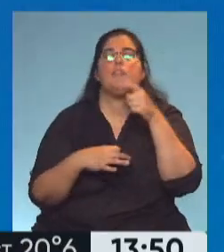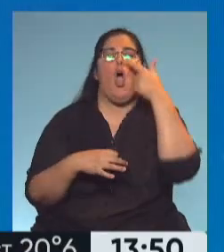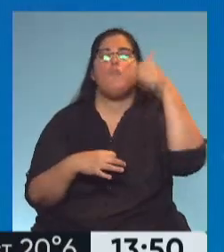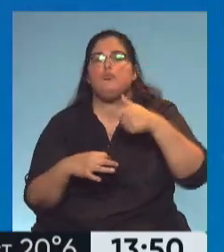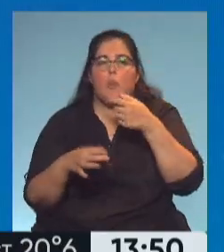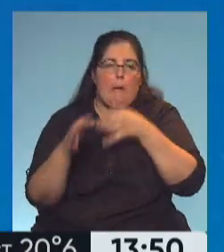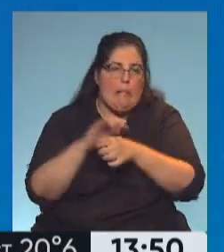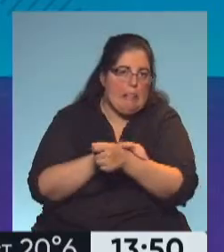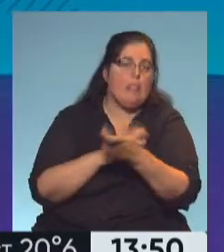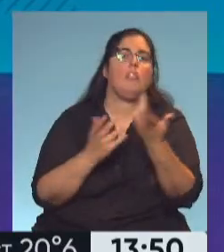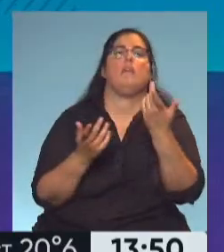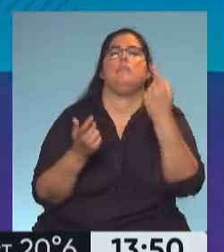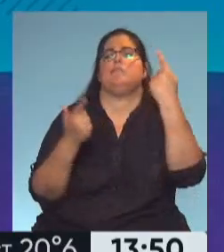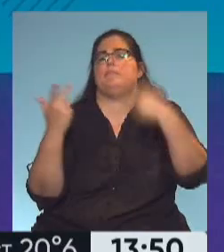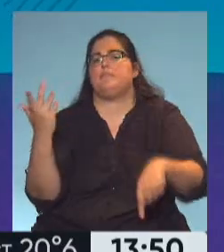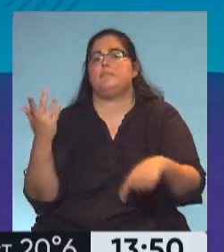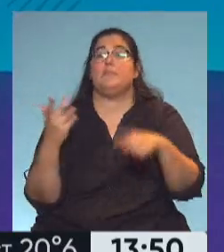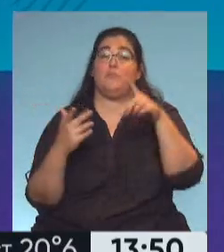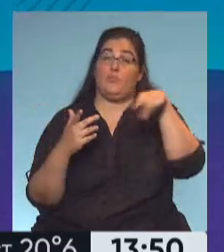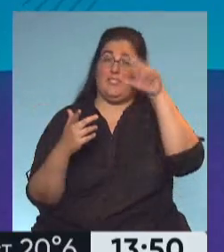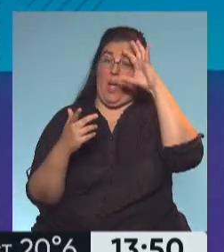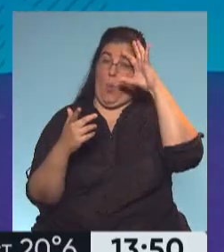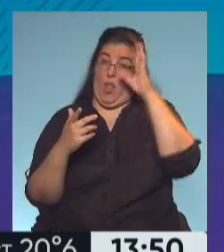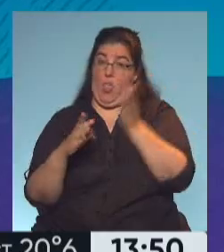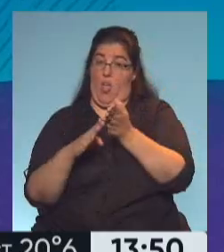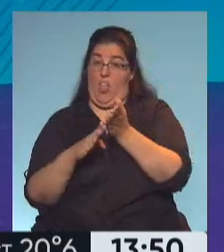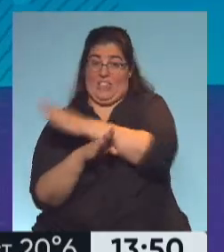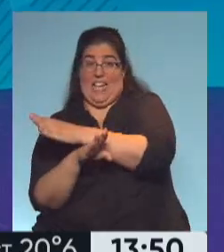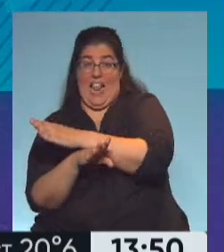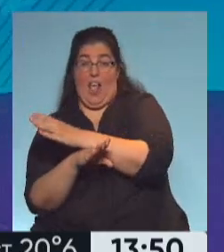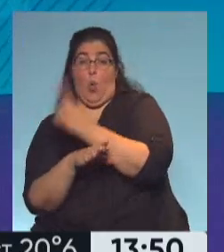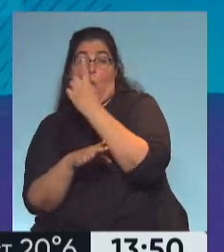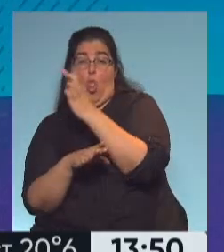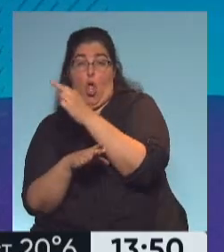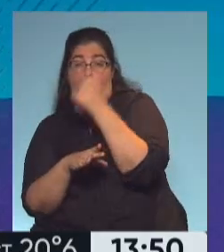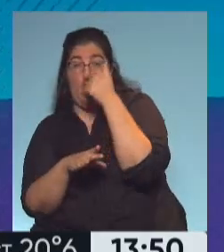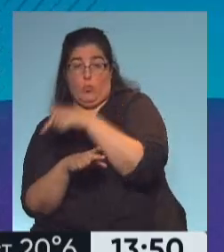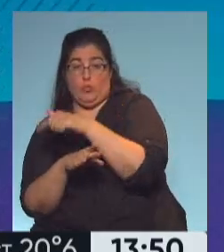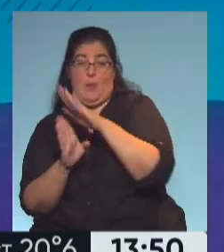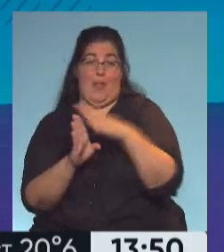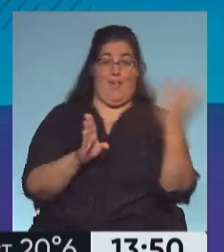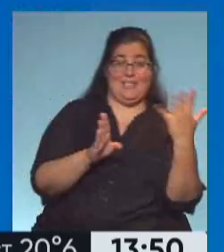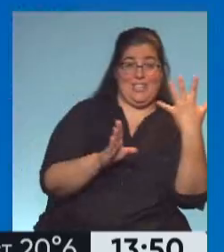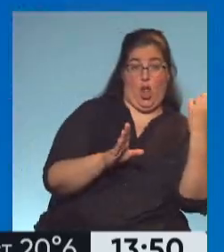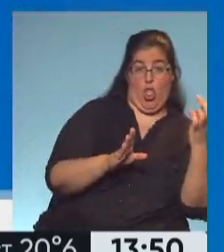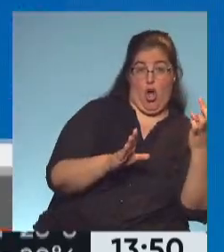combustible. Recordemos que de este lado el combustible cuesta $1 y del otro lado cuesta 5, o sea, hay una